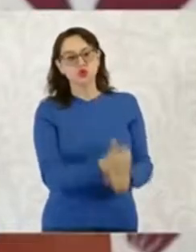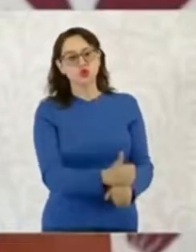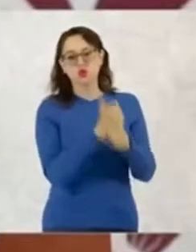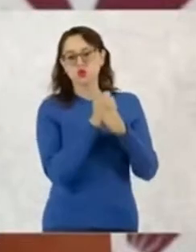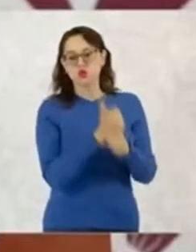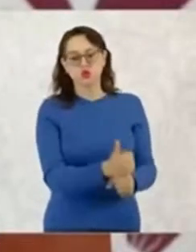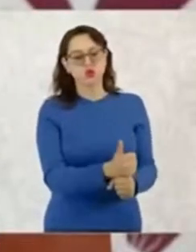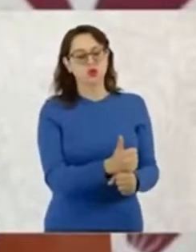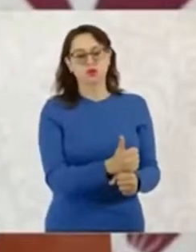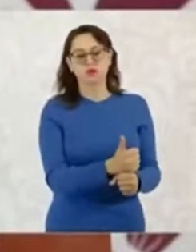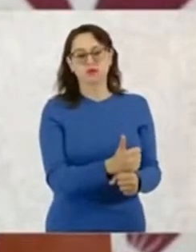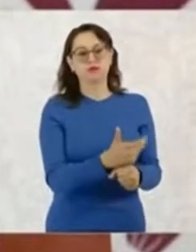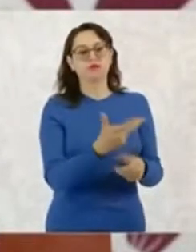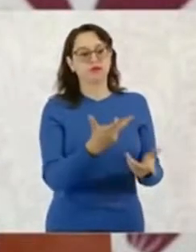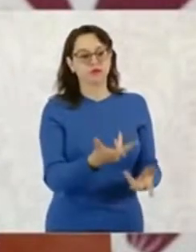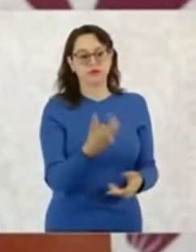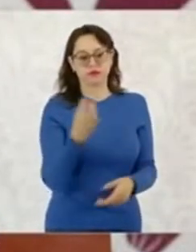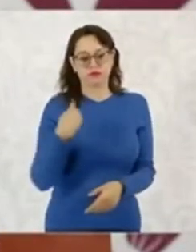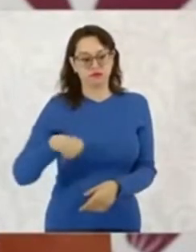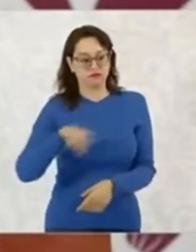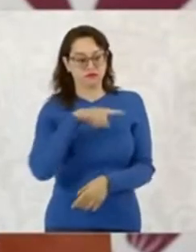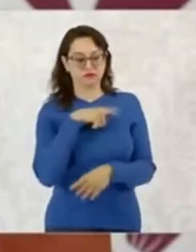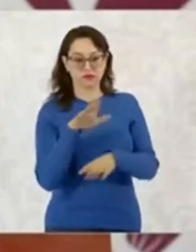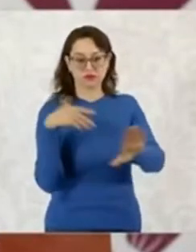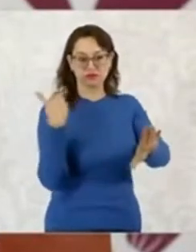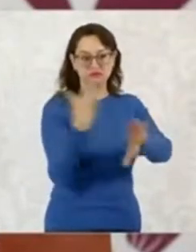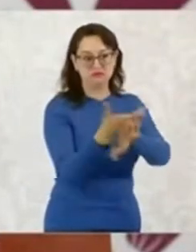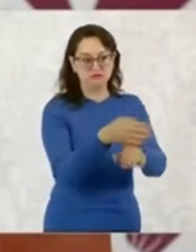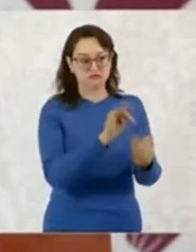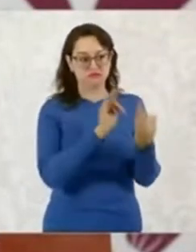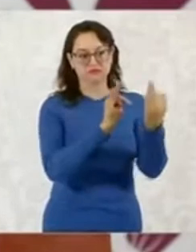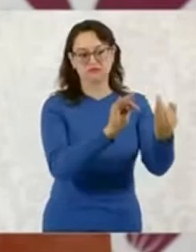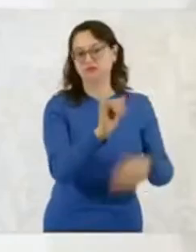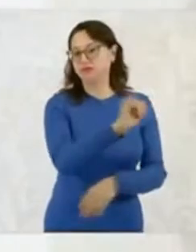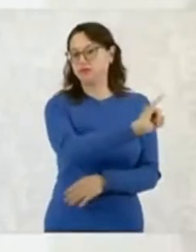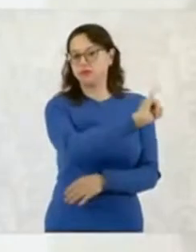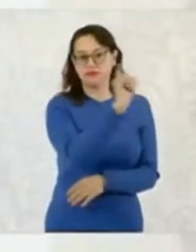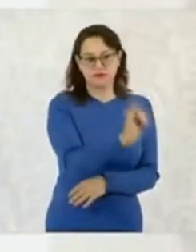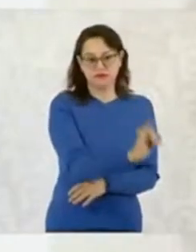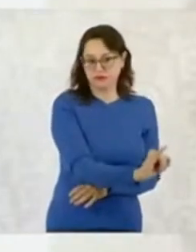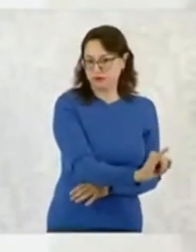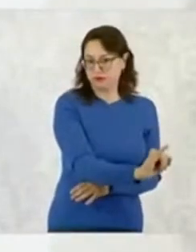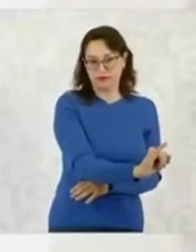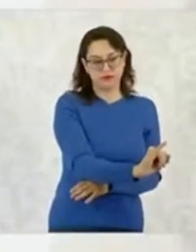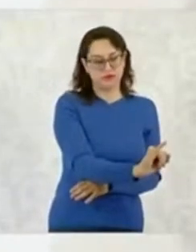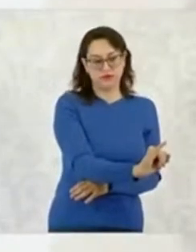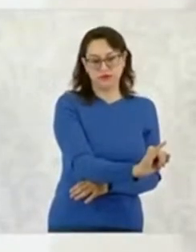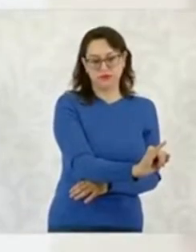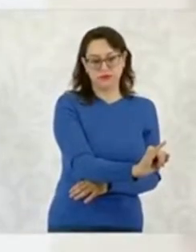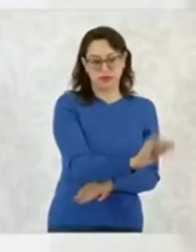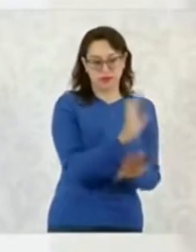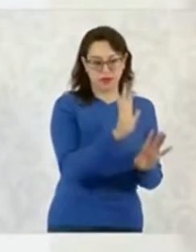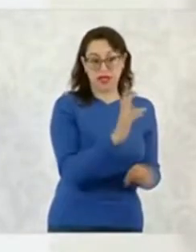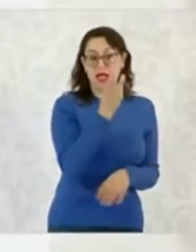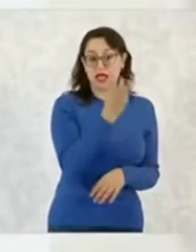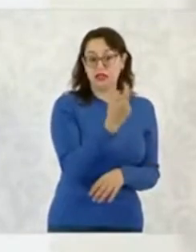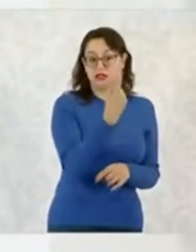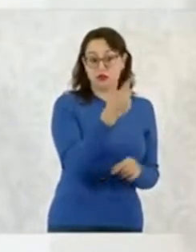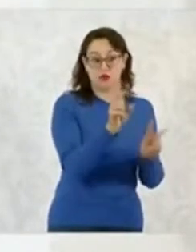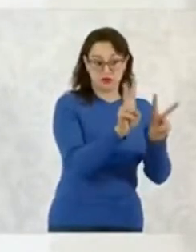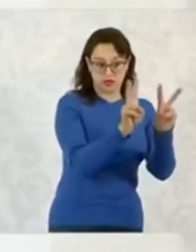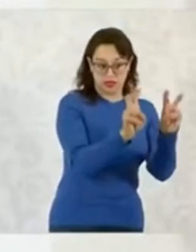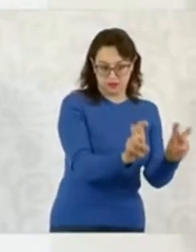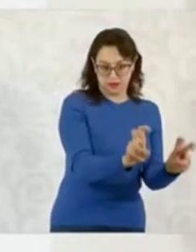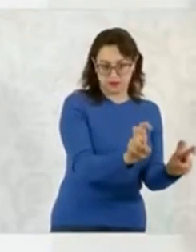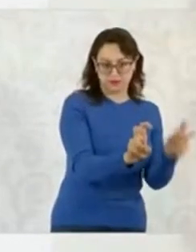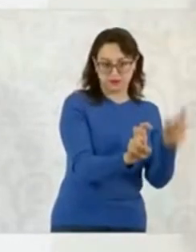para ser parte pues de una narrativa. Esa es una parte. La otra parte es cómo fue que fue creciendo esta